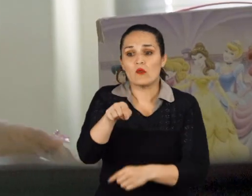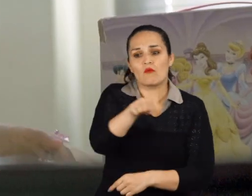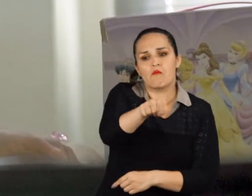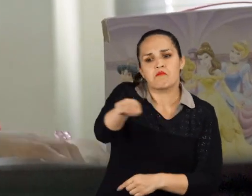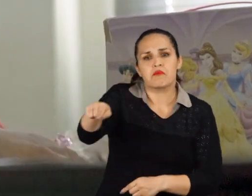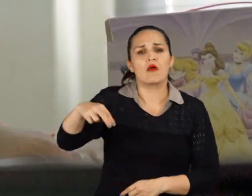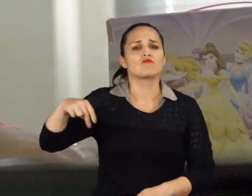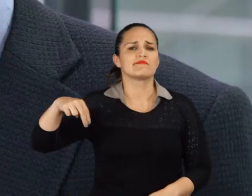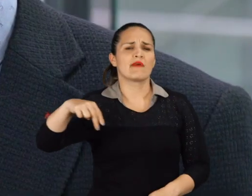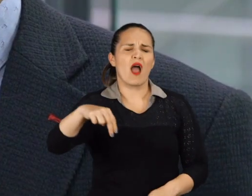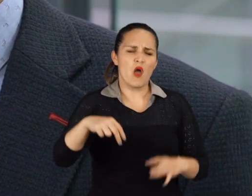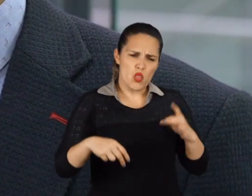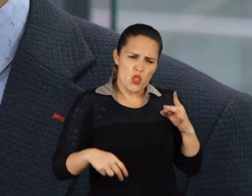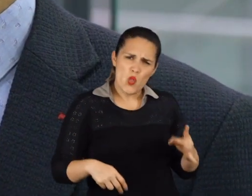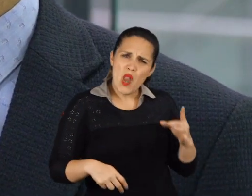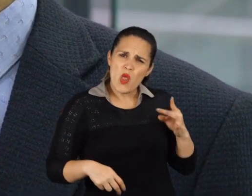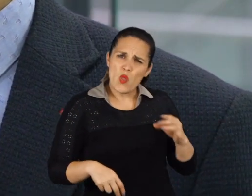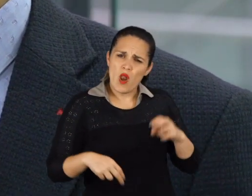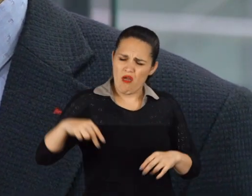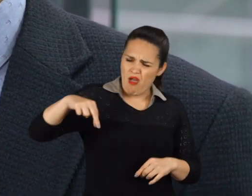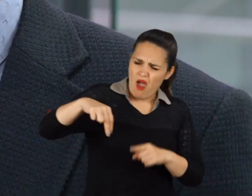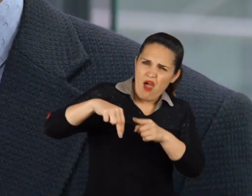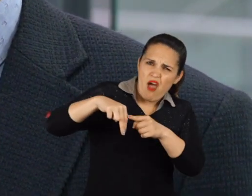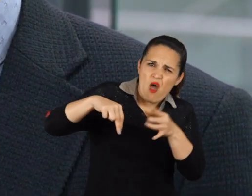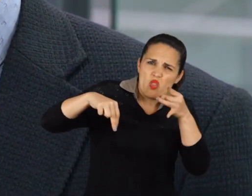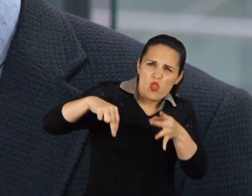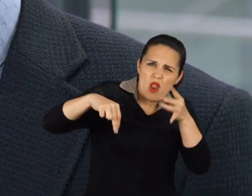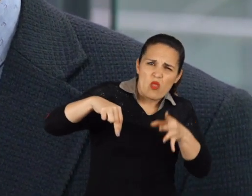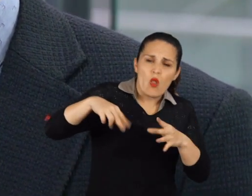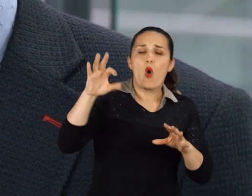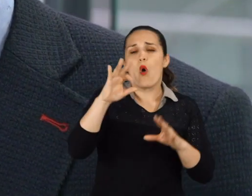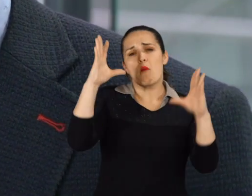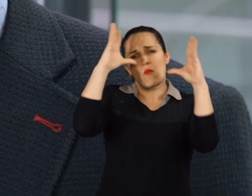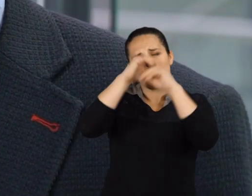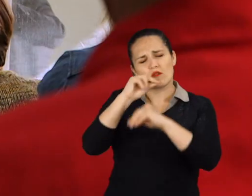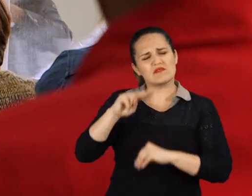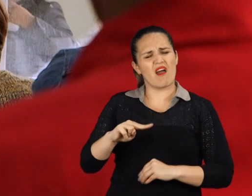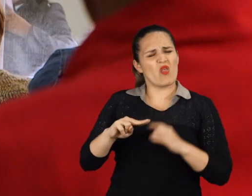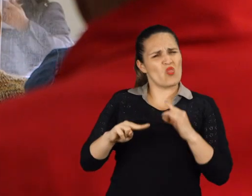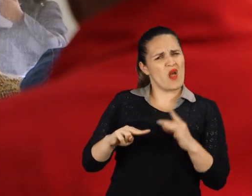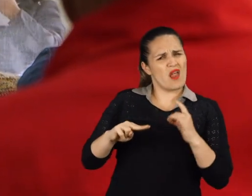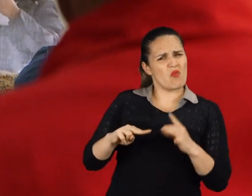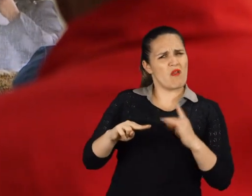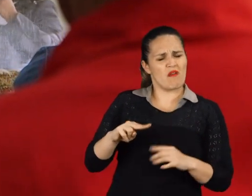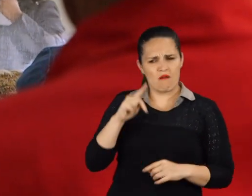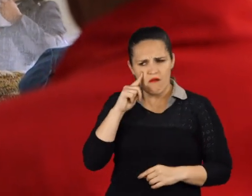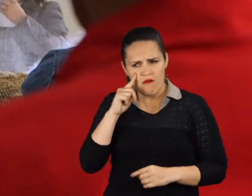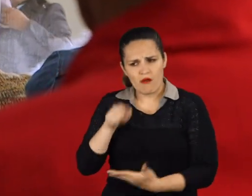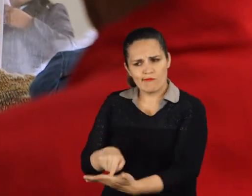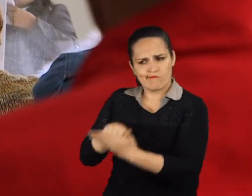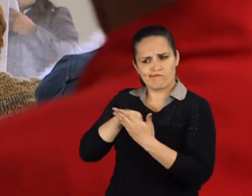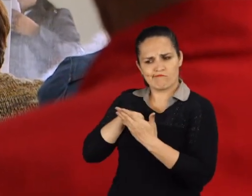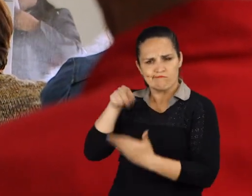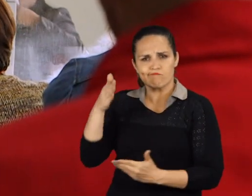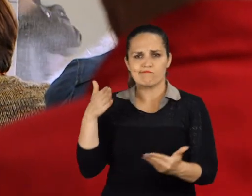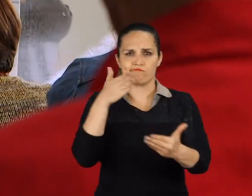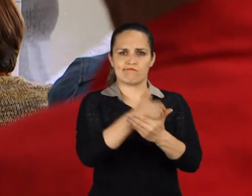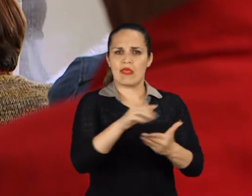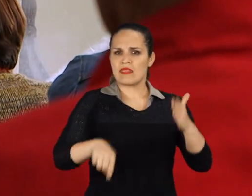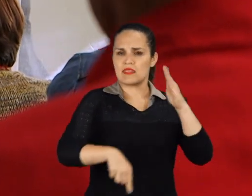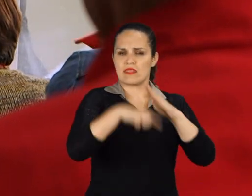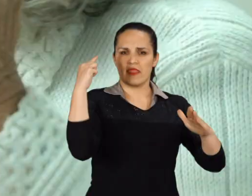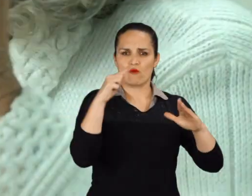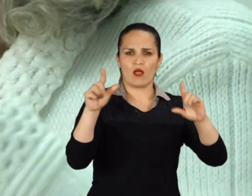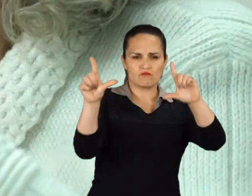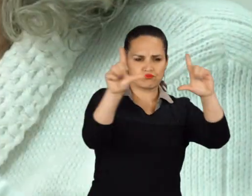extremidad constante en la noche, la siguiente evaluación es una valoración de radiografías. Una vez uno tiene una sospecha